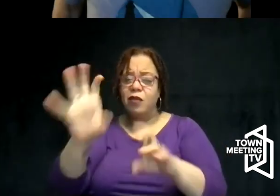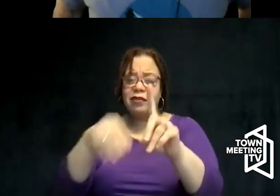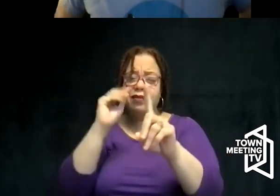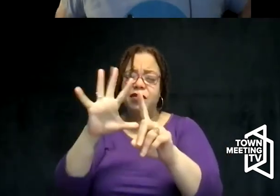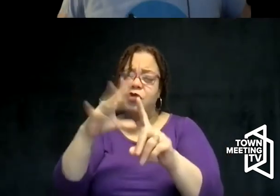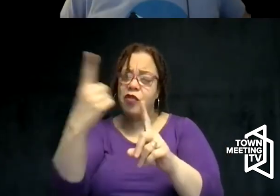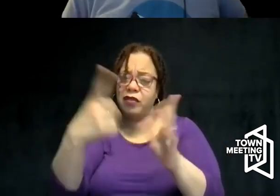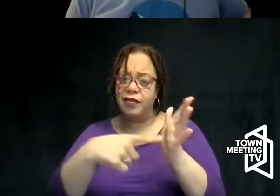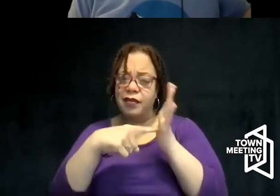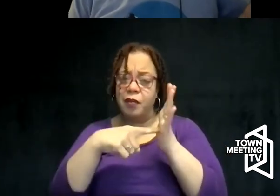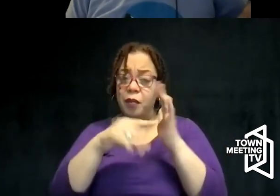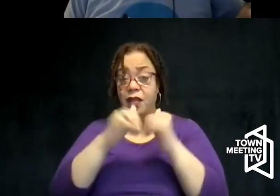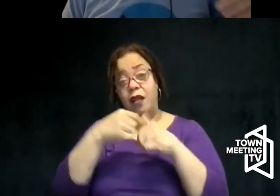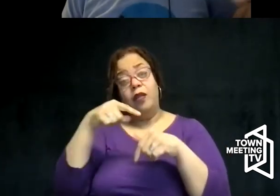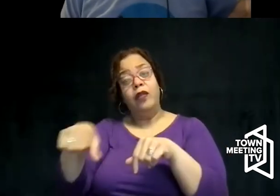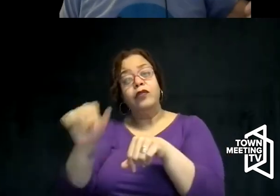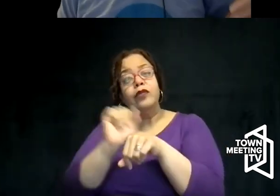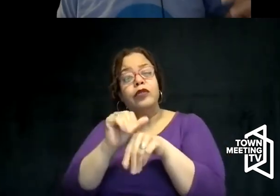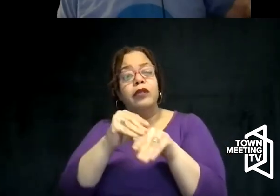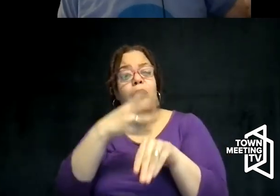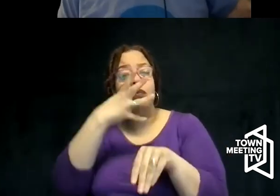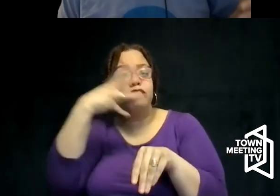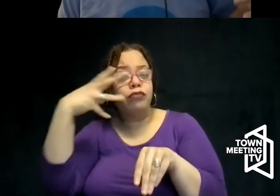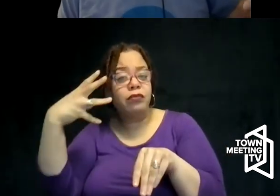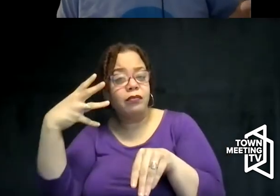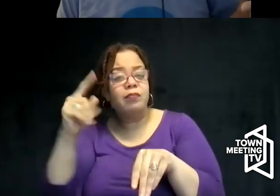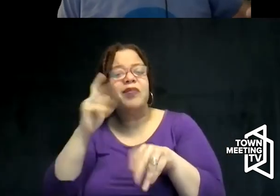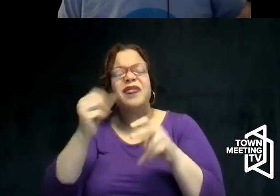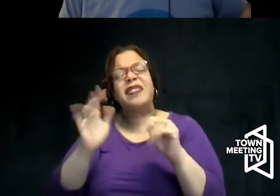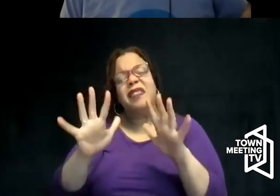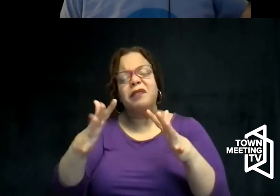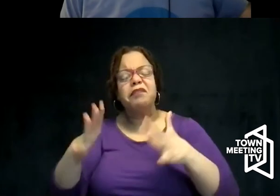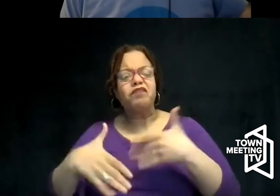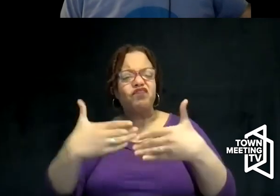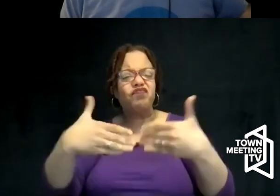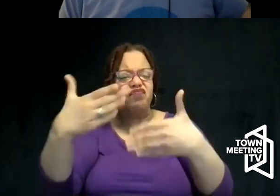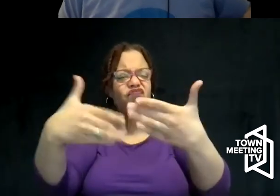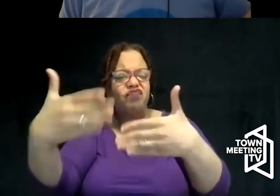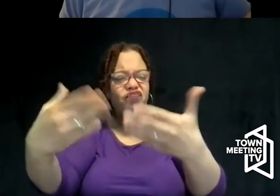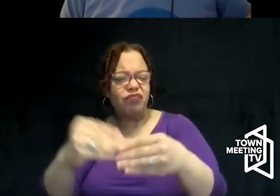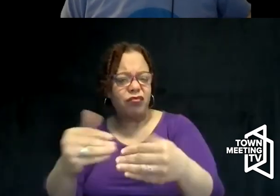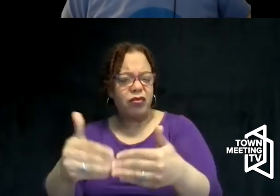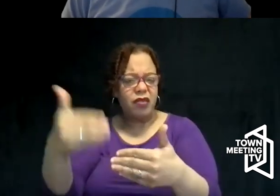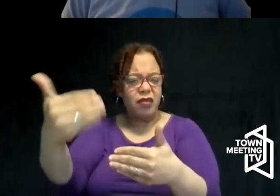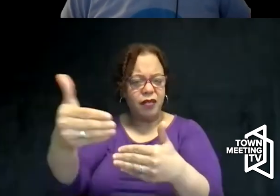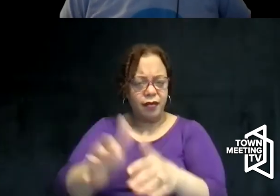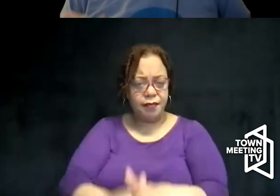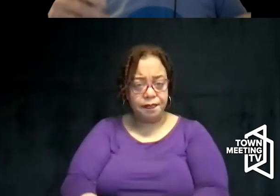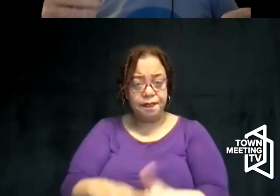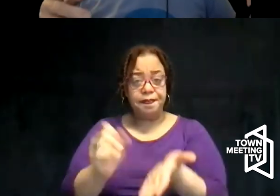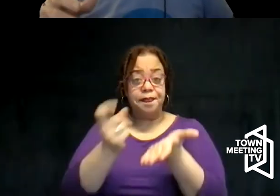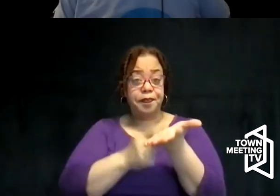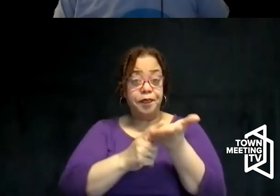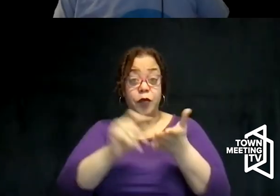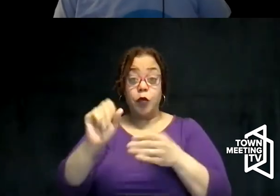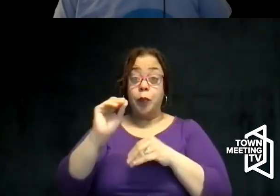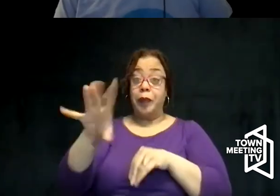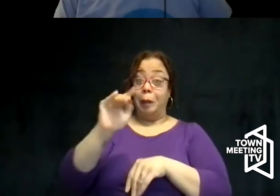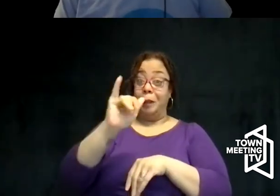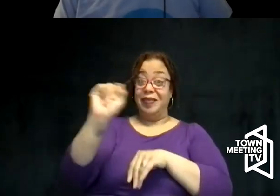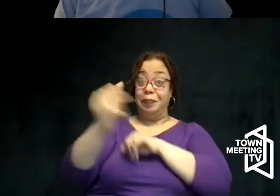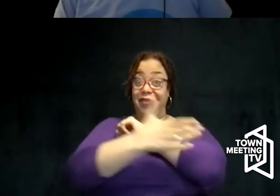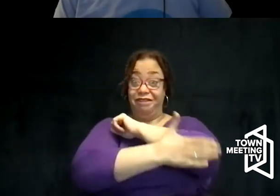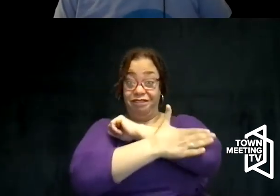inmigración y después movernos hacia una discusión. En Mississippi, en agosto del 2019, hubo una redada